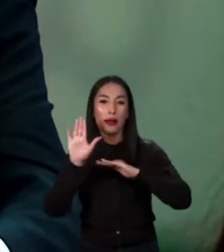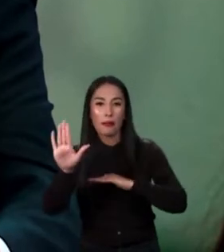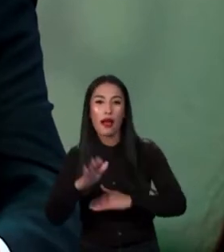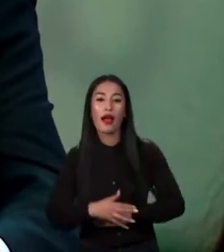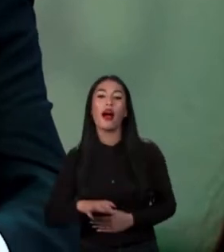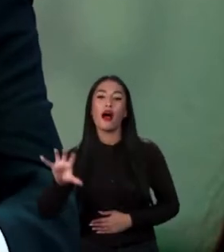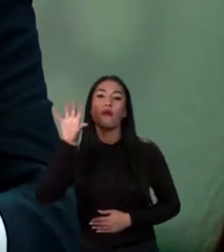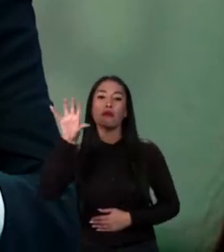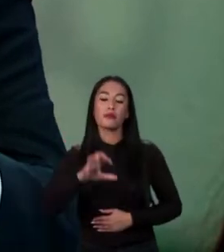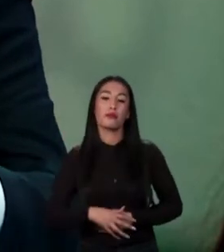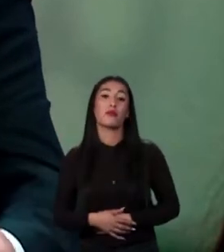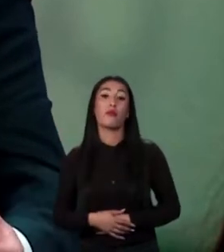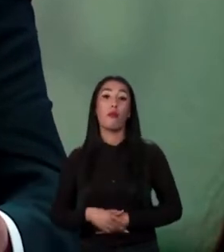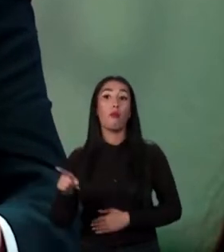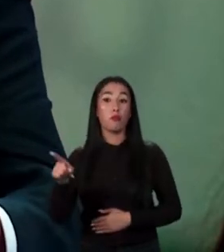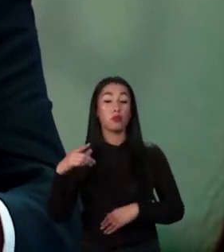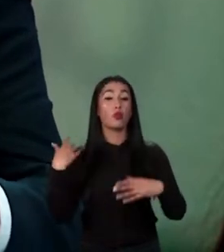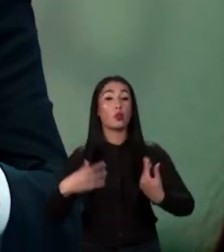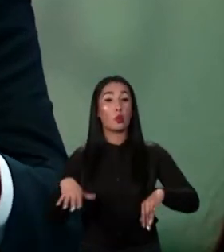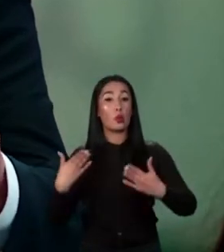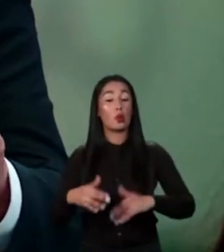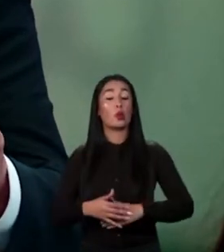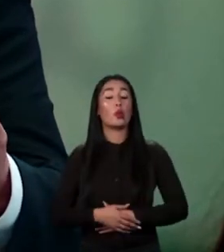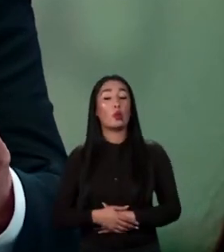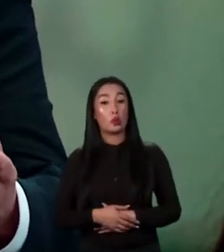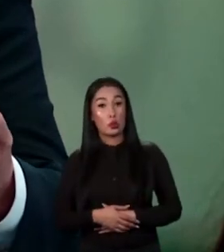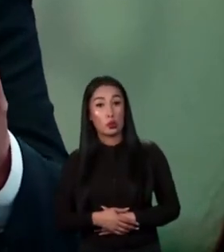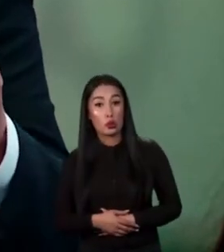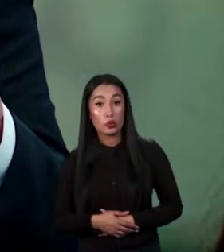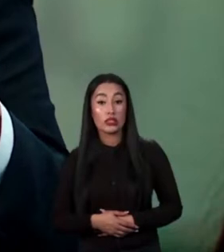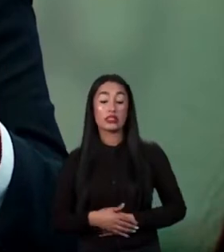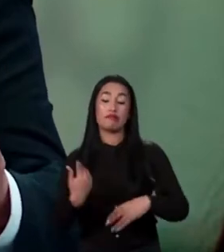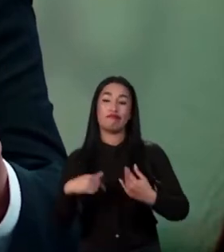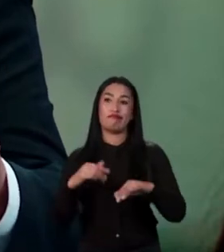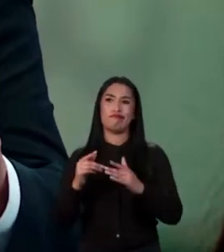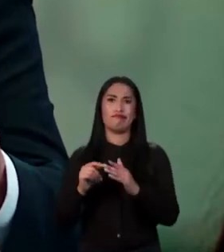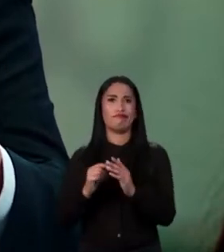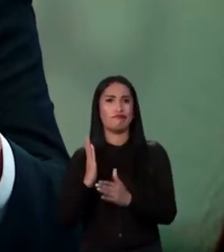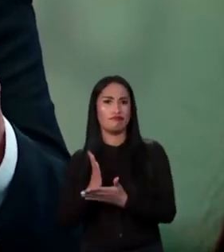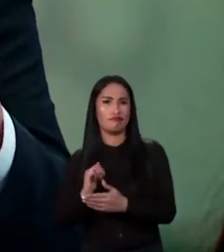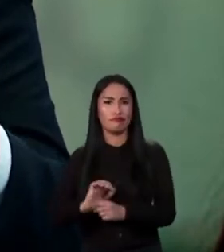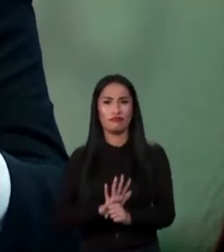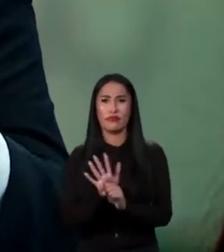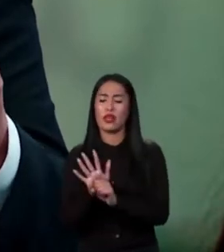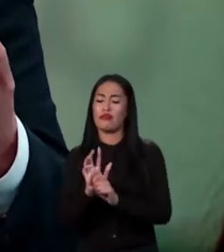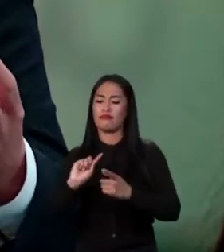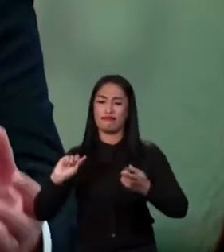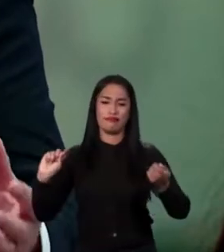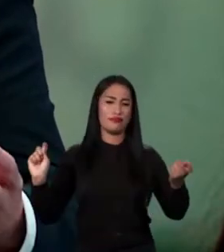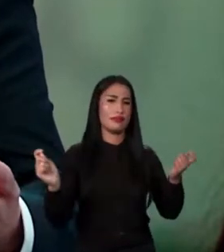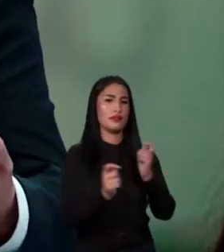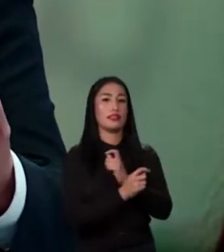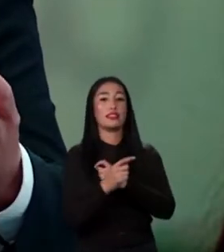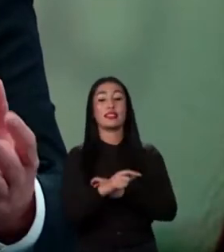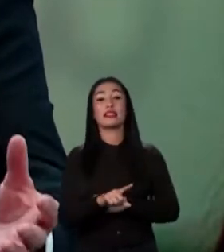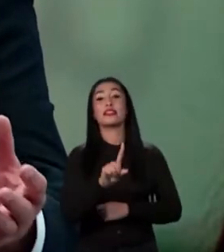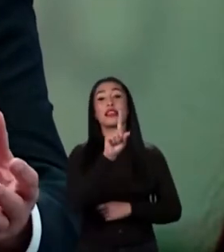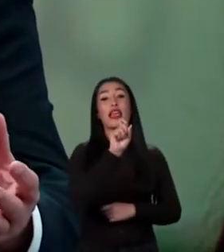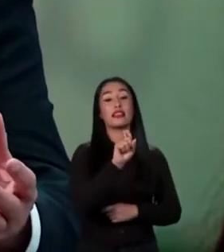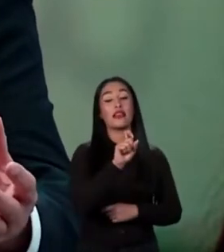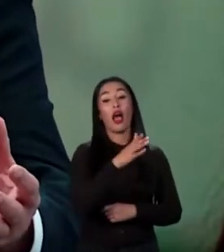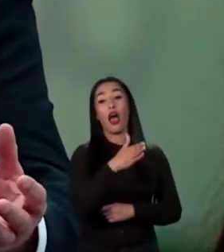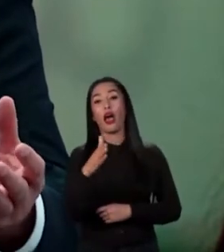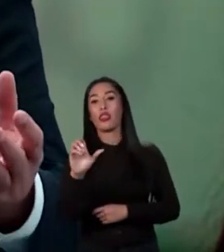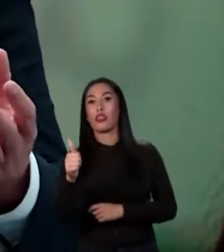hoy en día una universidad de referencia tenía un crecimiento en premià gracias a la virtualidad de seis mil a diez mil estudiantes en dos años